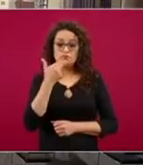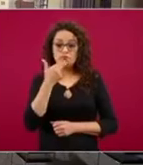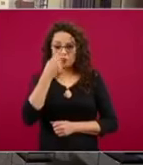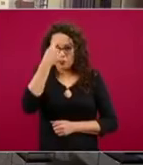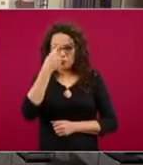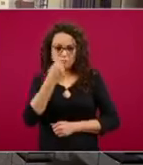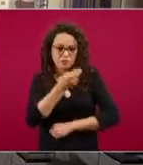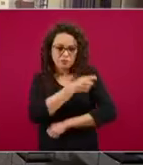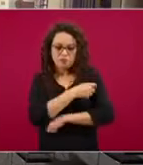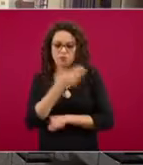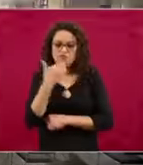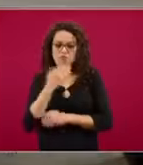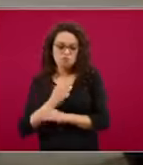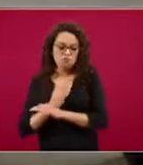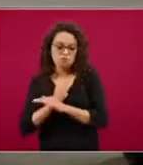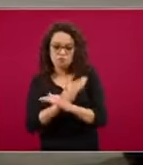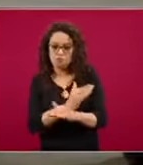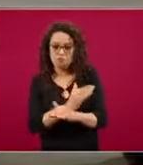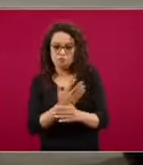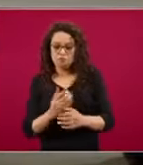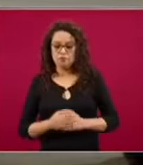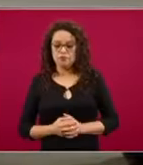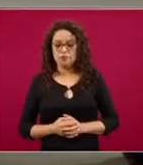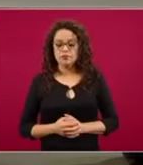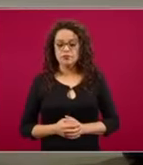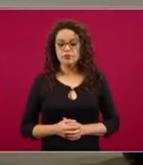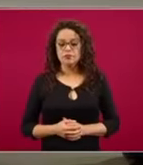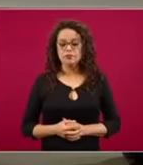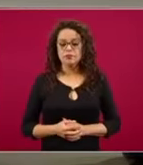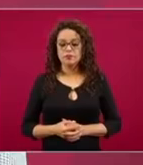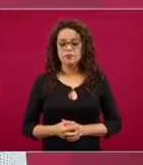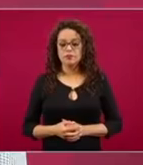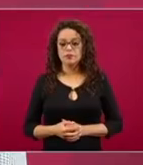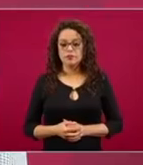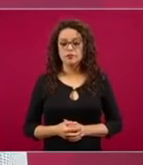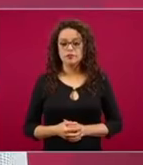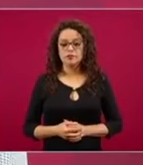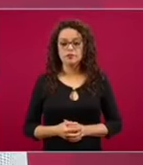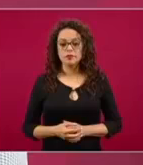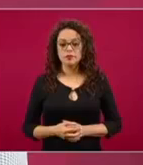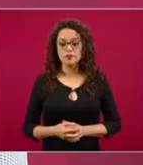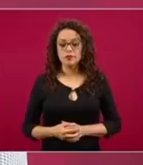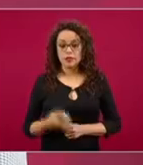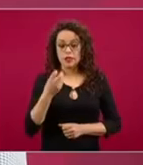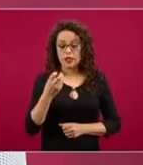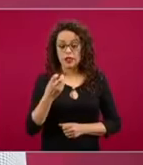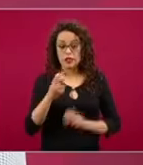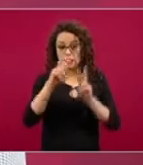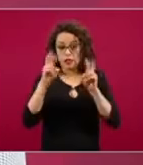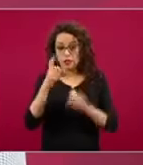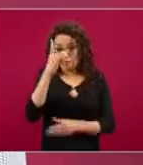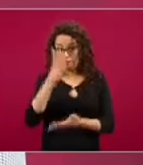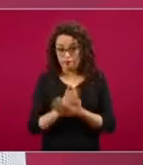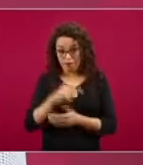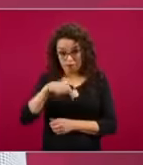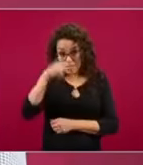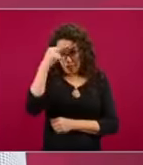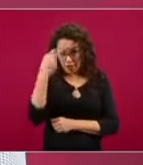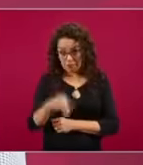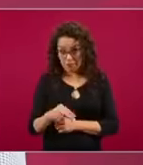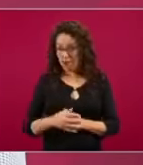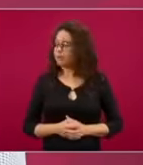esta inmunidad a una persona. Esto es un tema que no solamente está presente para México, sino que